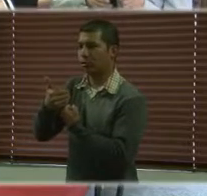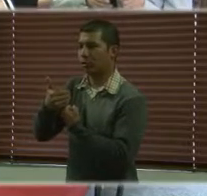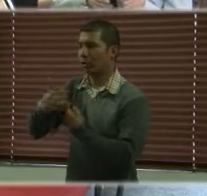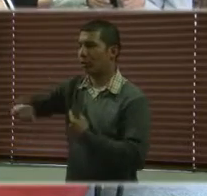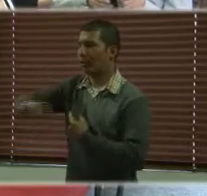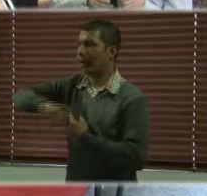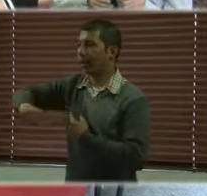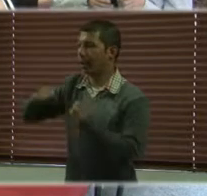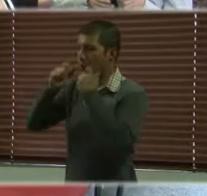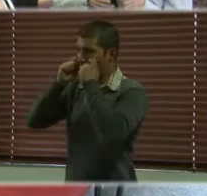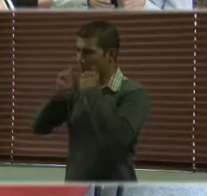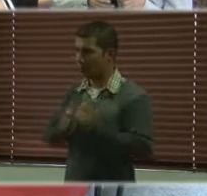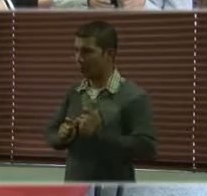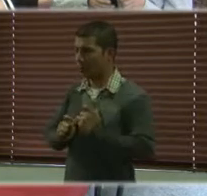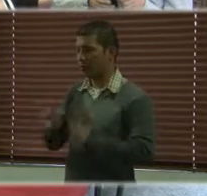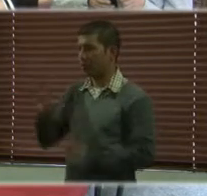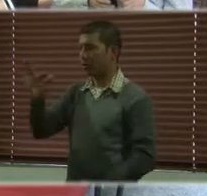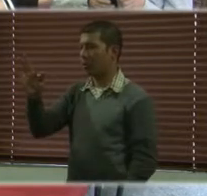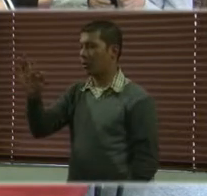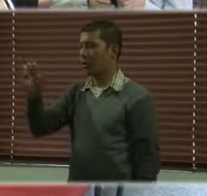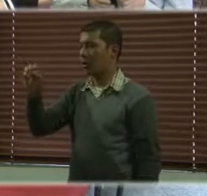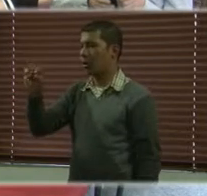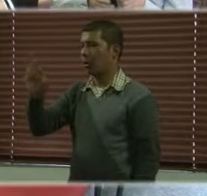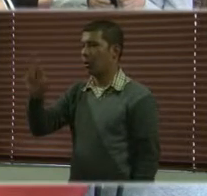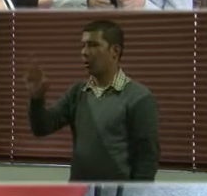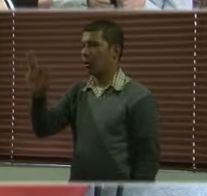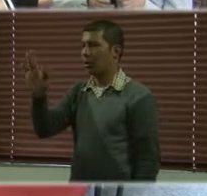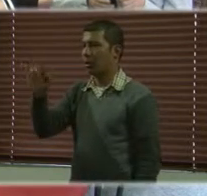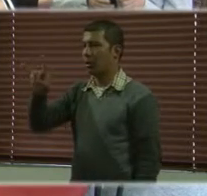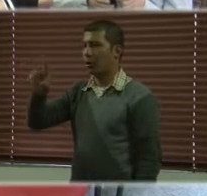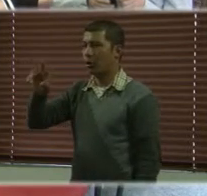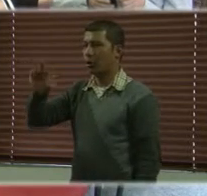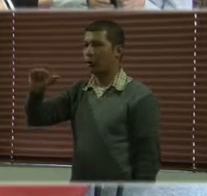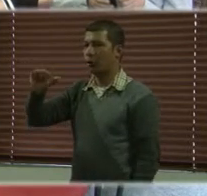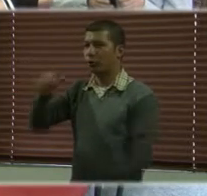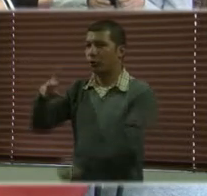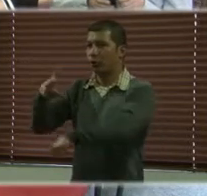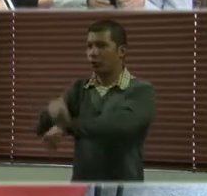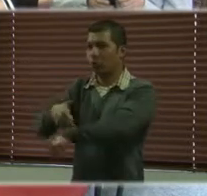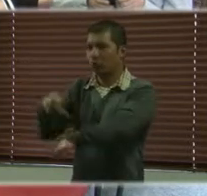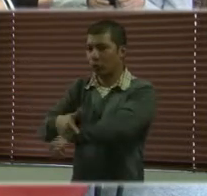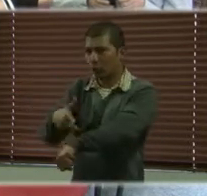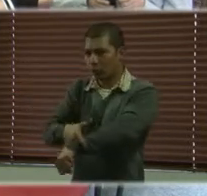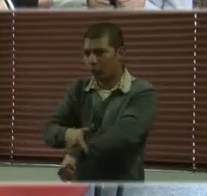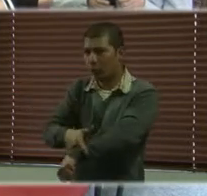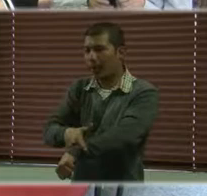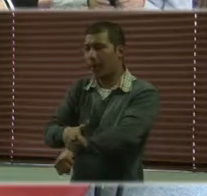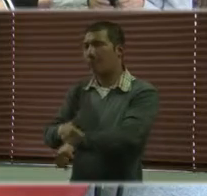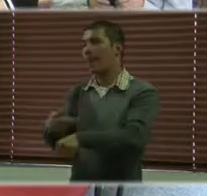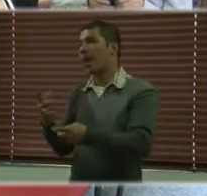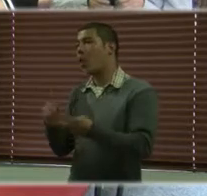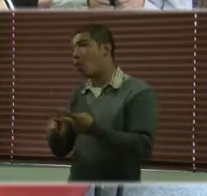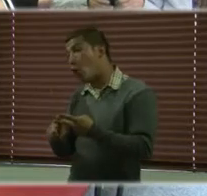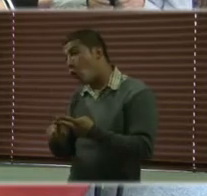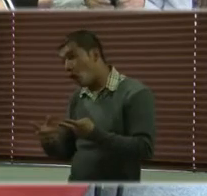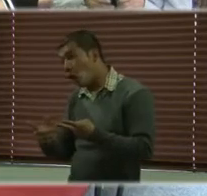como lo son la tortura o la protección de la libertad y la seguridad de la persona esos